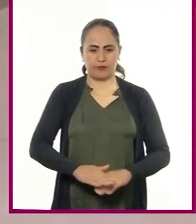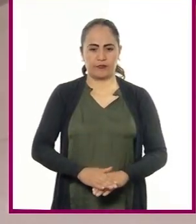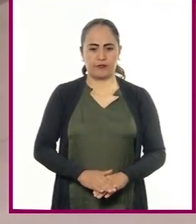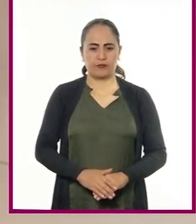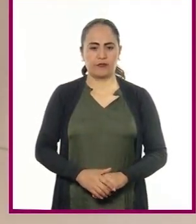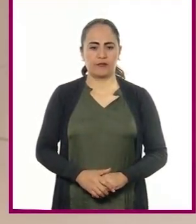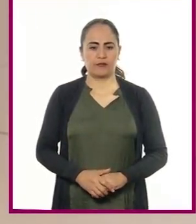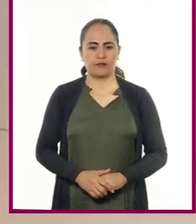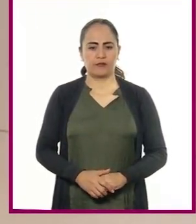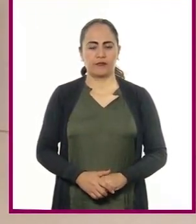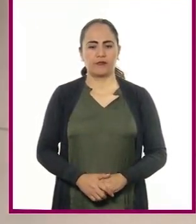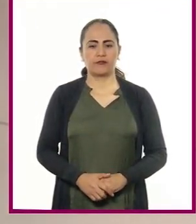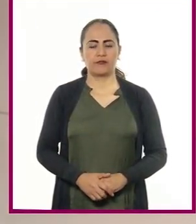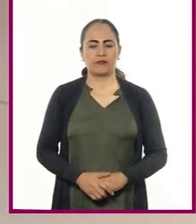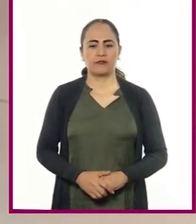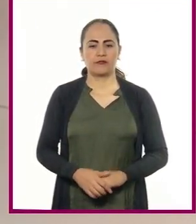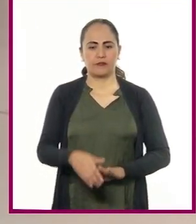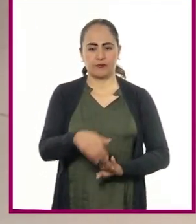Estiramos.